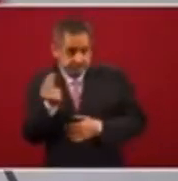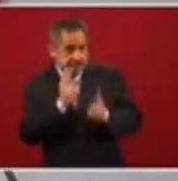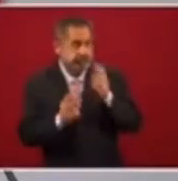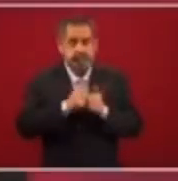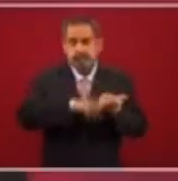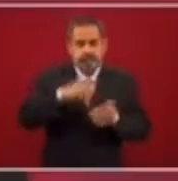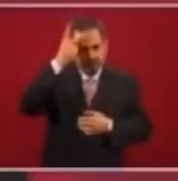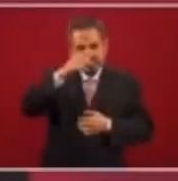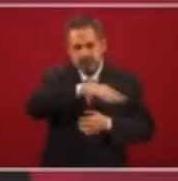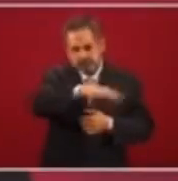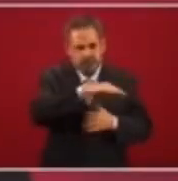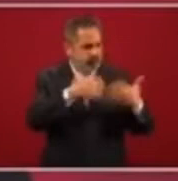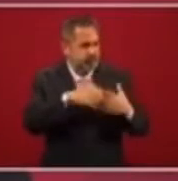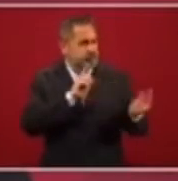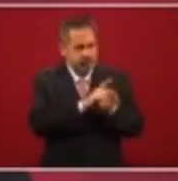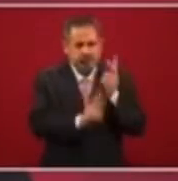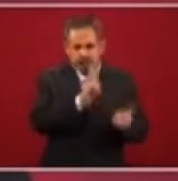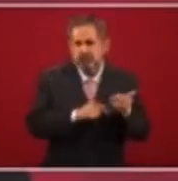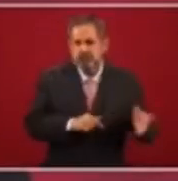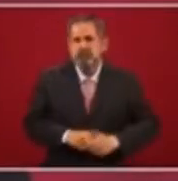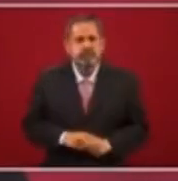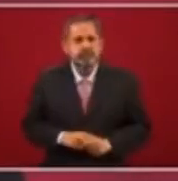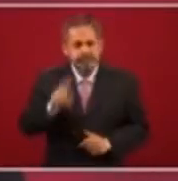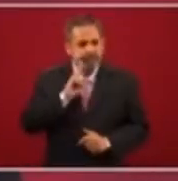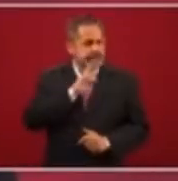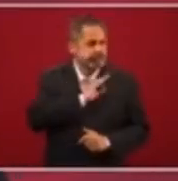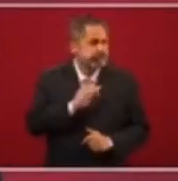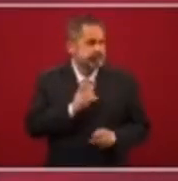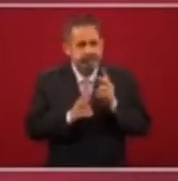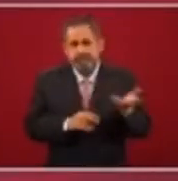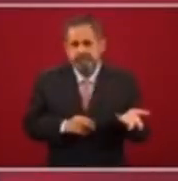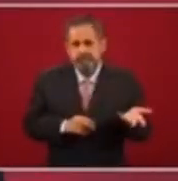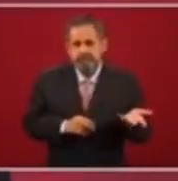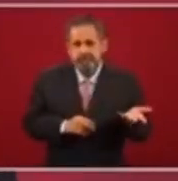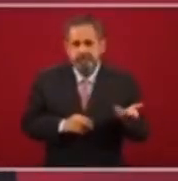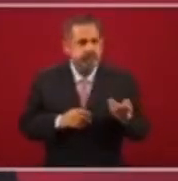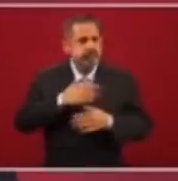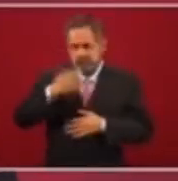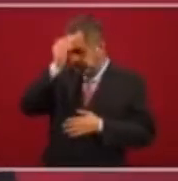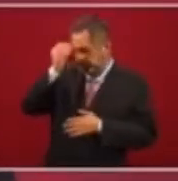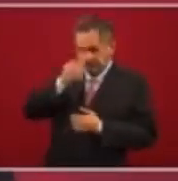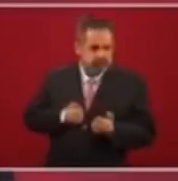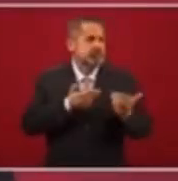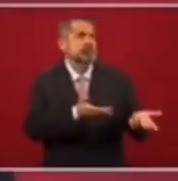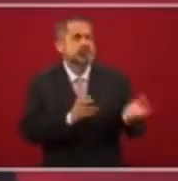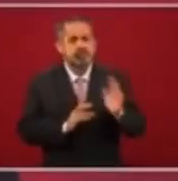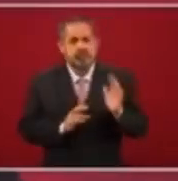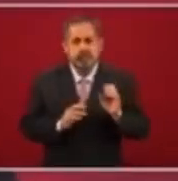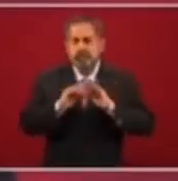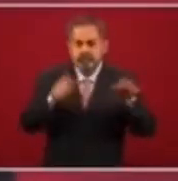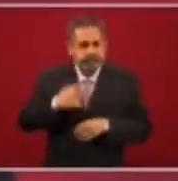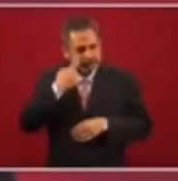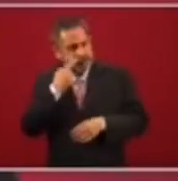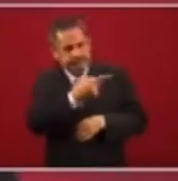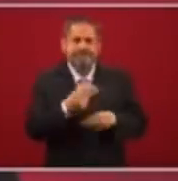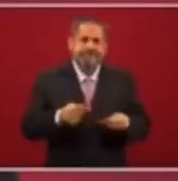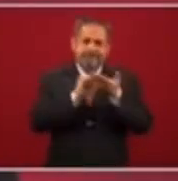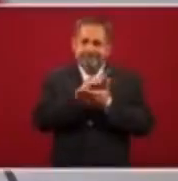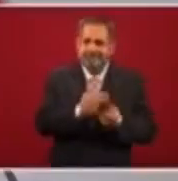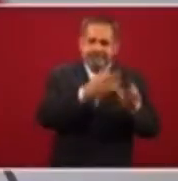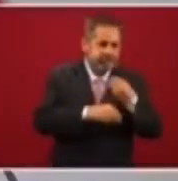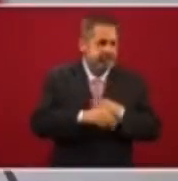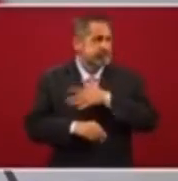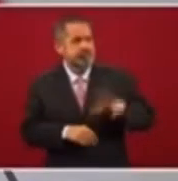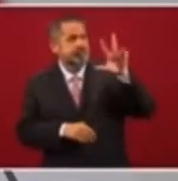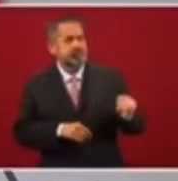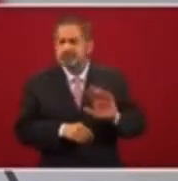con los dueños de la empresa para darles mi punto de vista. Claro que nos importa la inversión, no estamos en